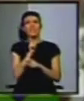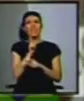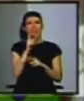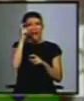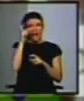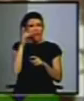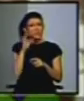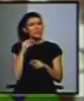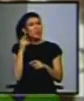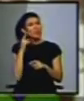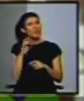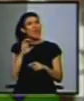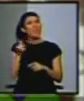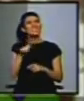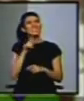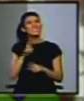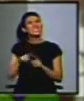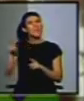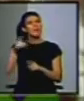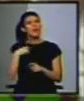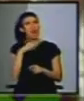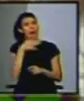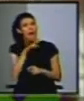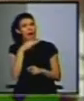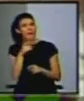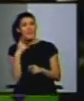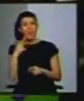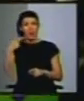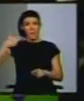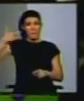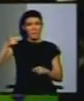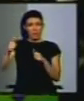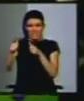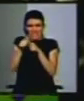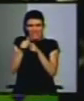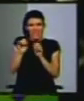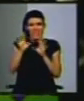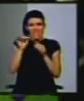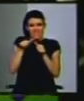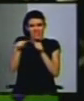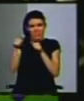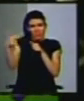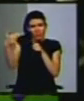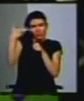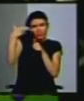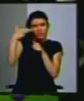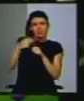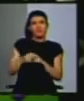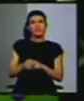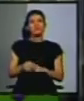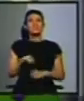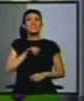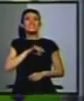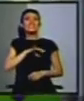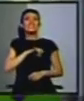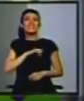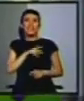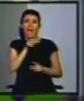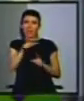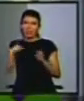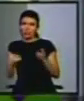una persona con la pistola a 10 centímetros de la cabeza. Son chilenos, son